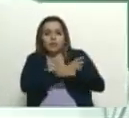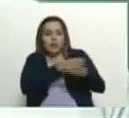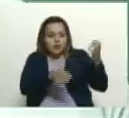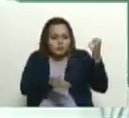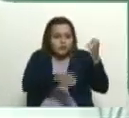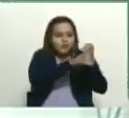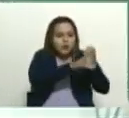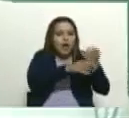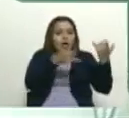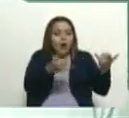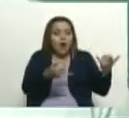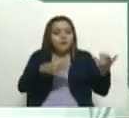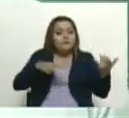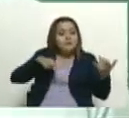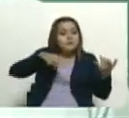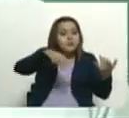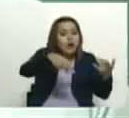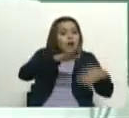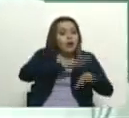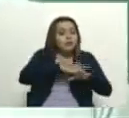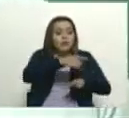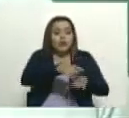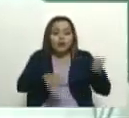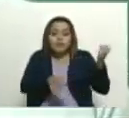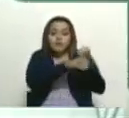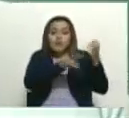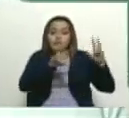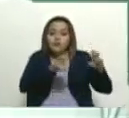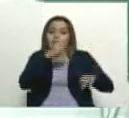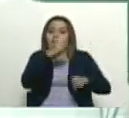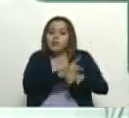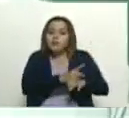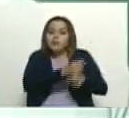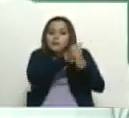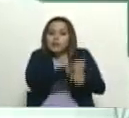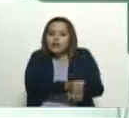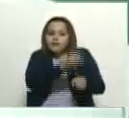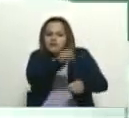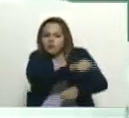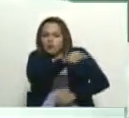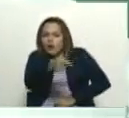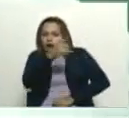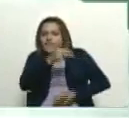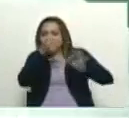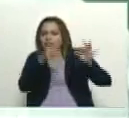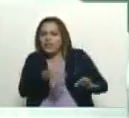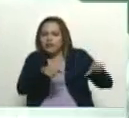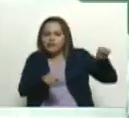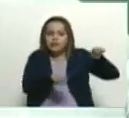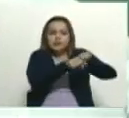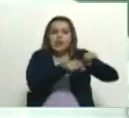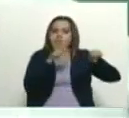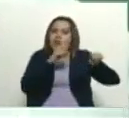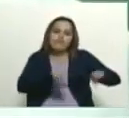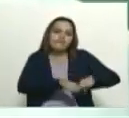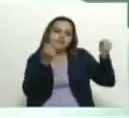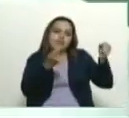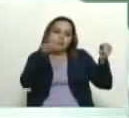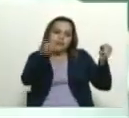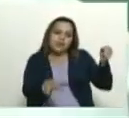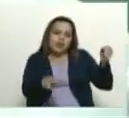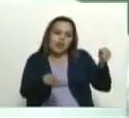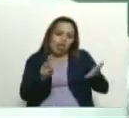someter el hueso a carga, porque este hueso nuevo que se formó, tenemos la expectativa de saber si realmente soporta el peso del paciente.